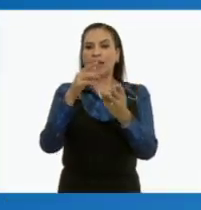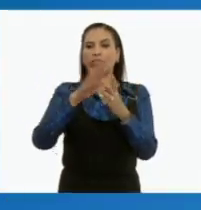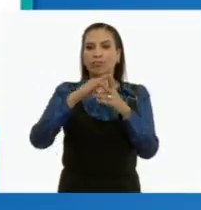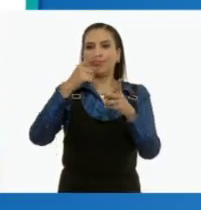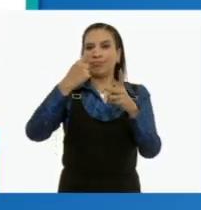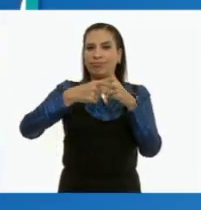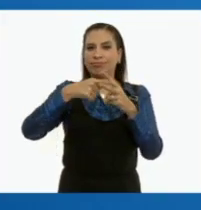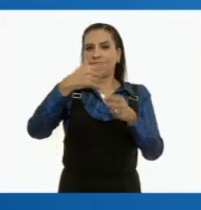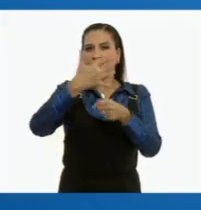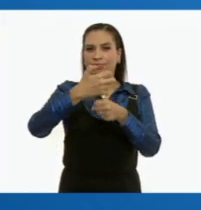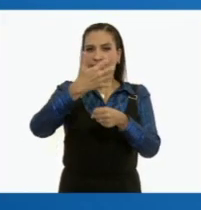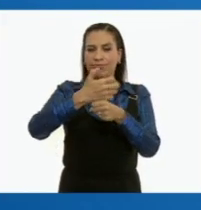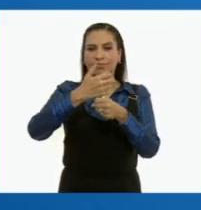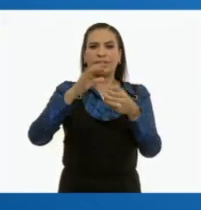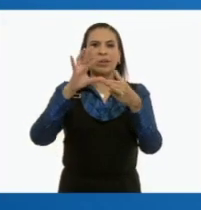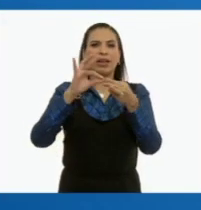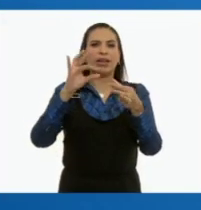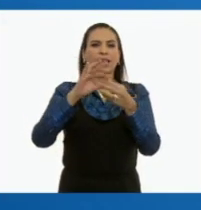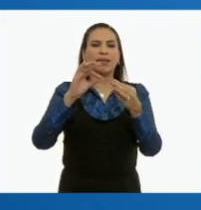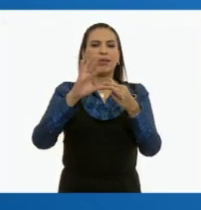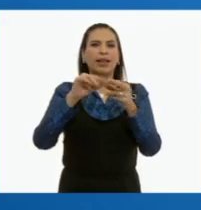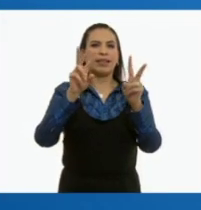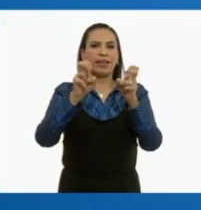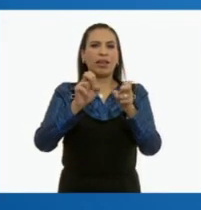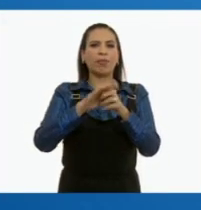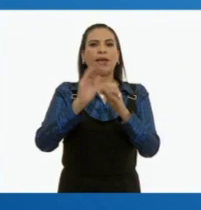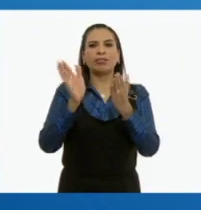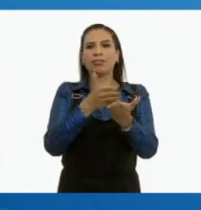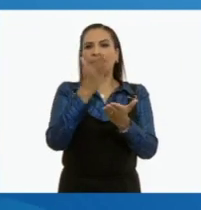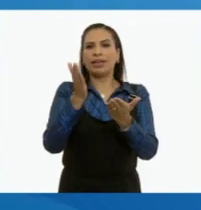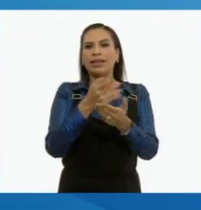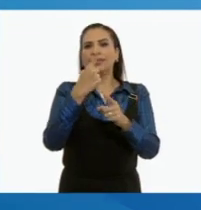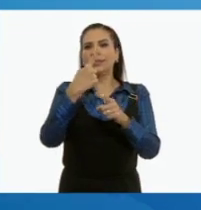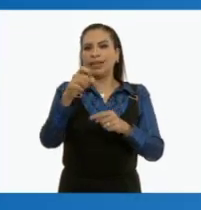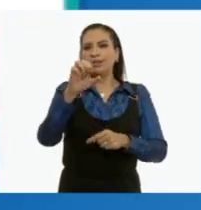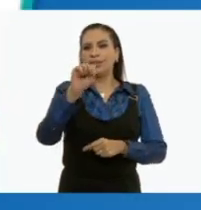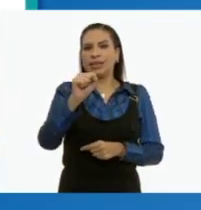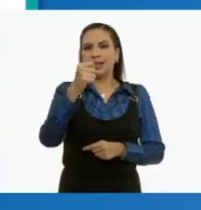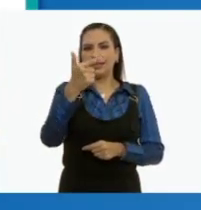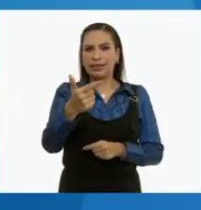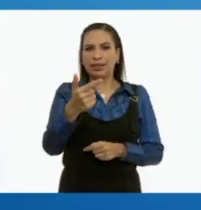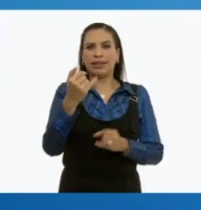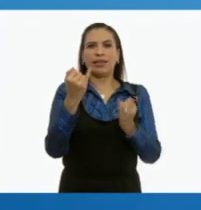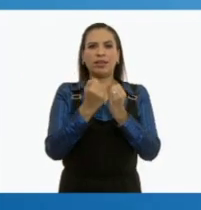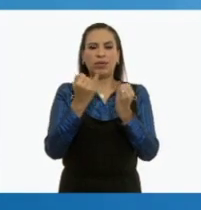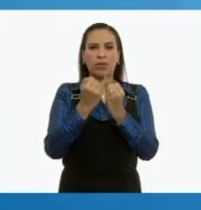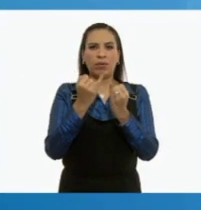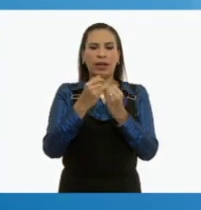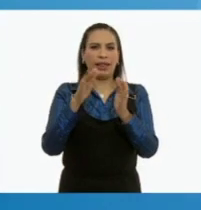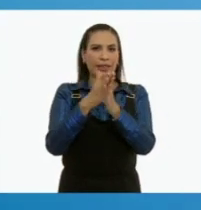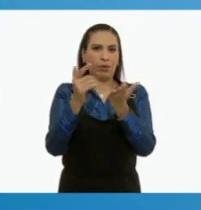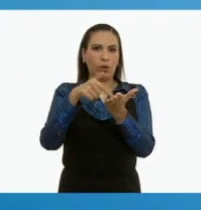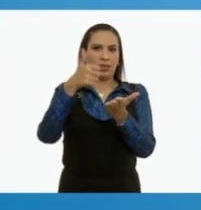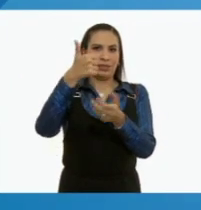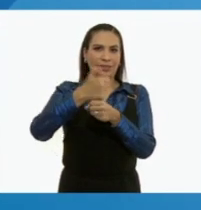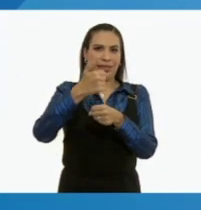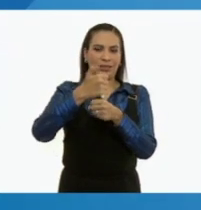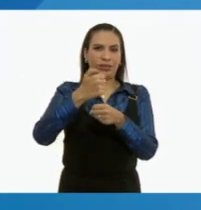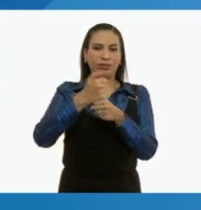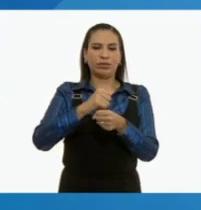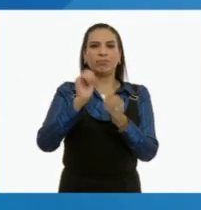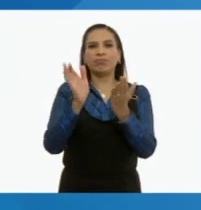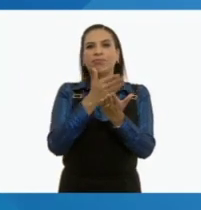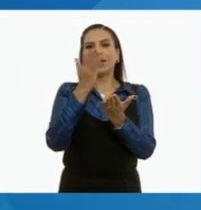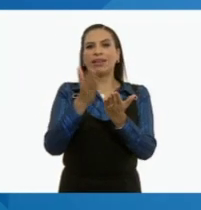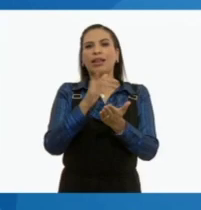matemáticas de quinto grado, se explica el tema a partir de la página 167. También en tu libro de sexto grado, en la página